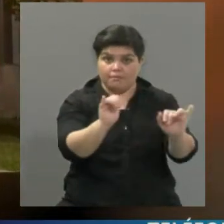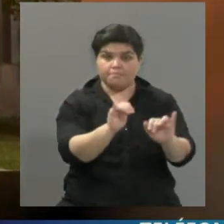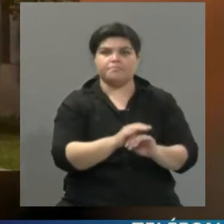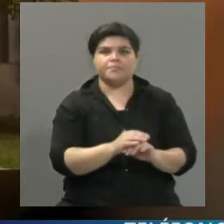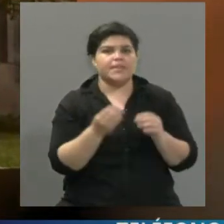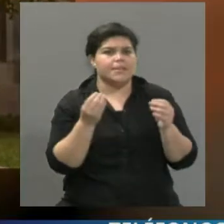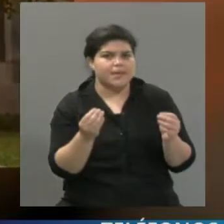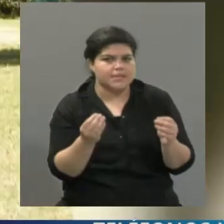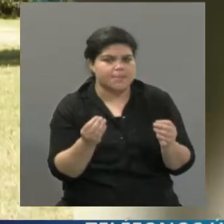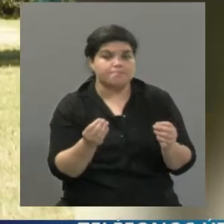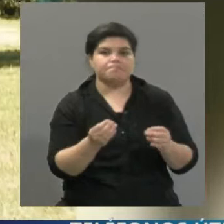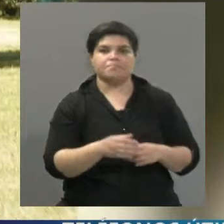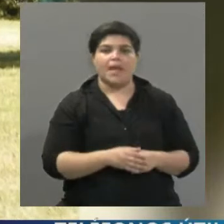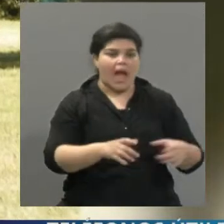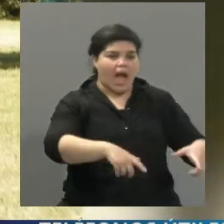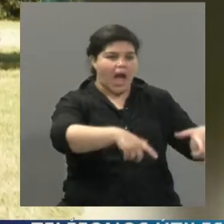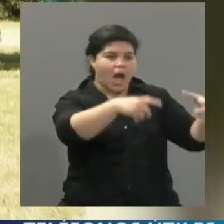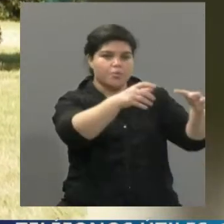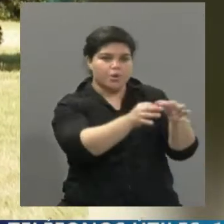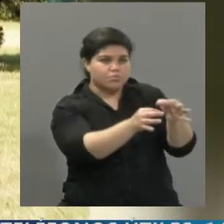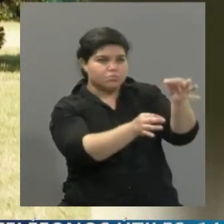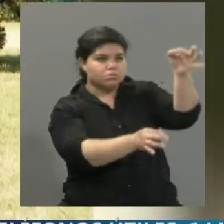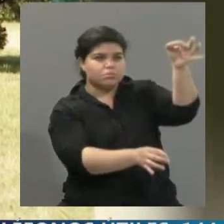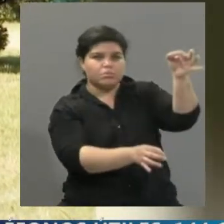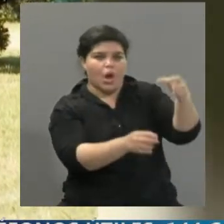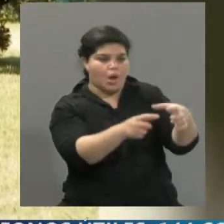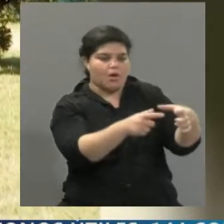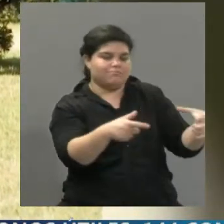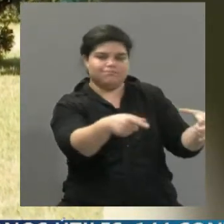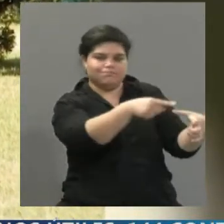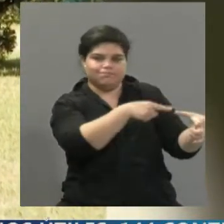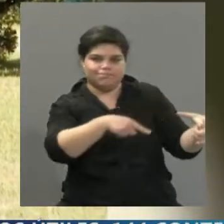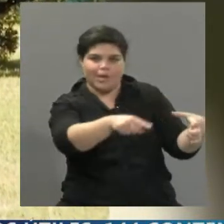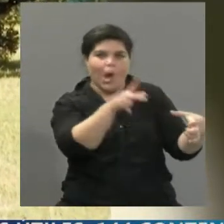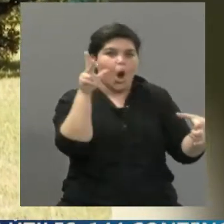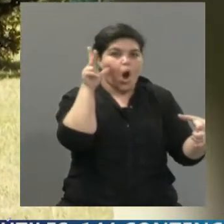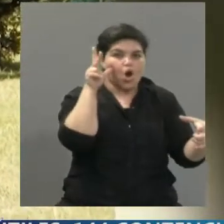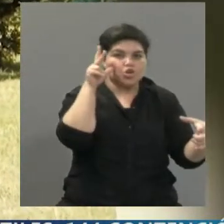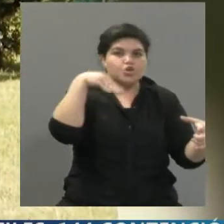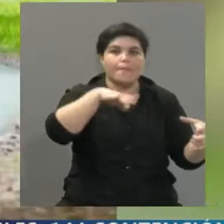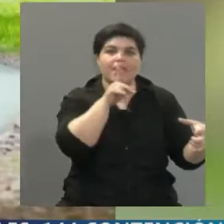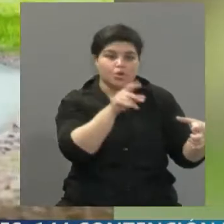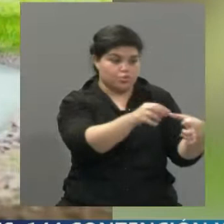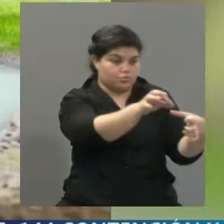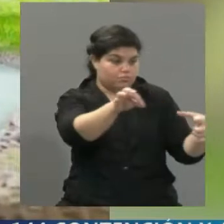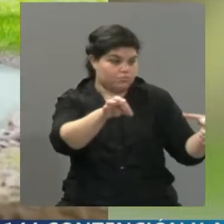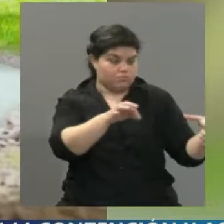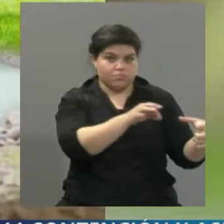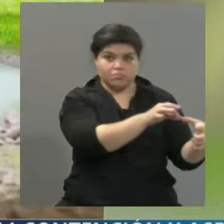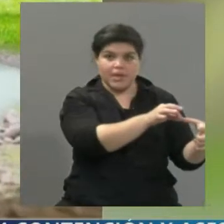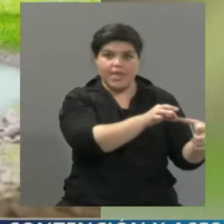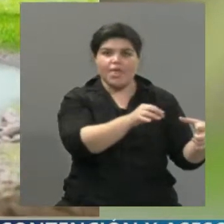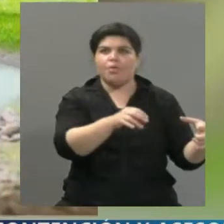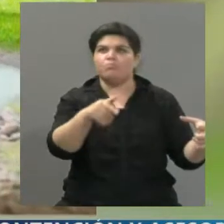que un árbol adulto de 8 metros de diámetro retira del ambiente un día de verano,